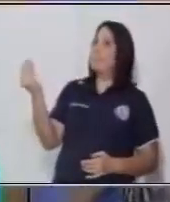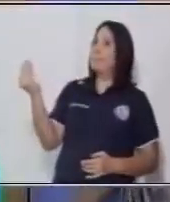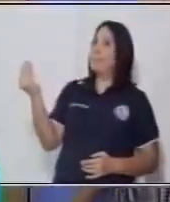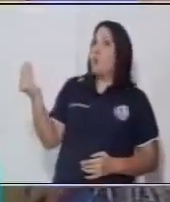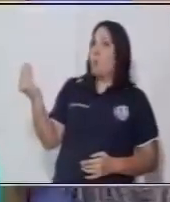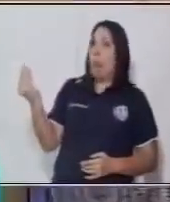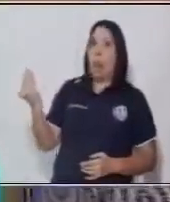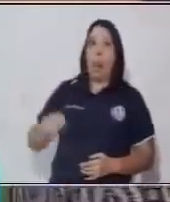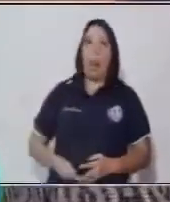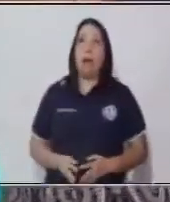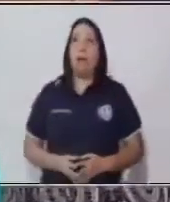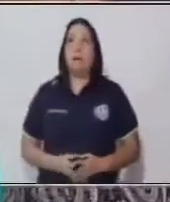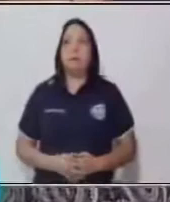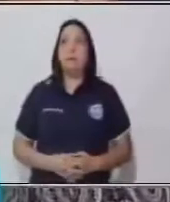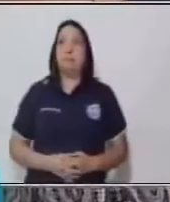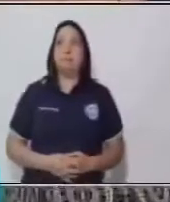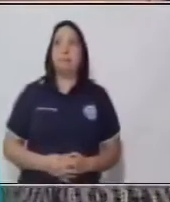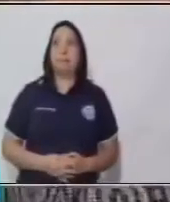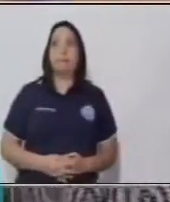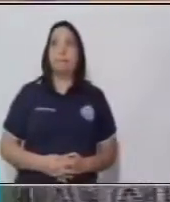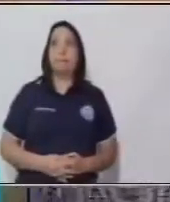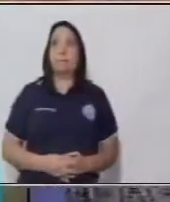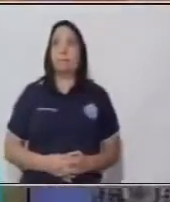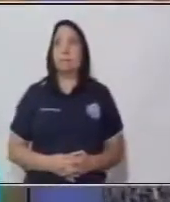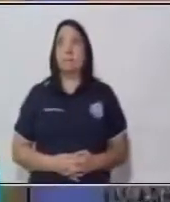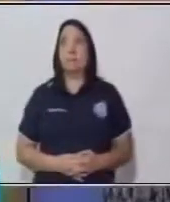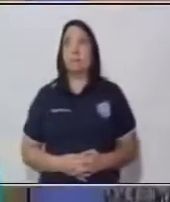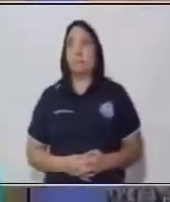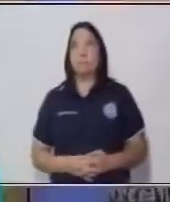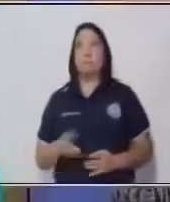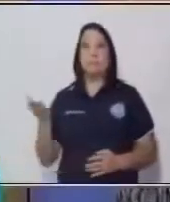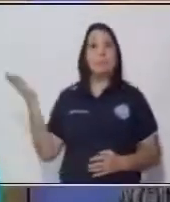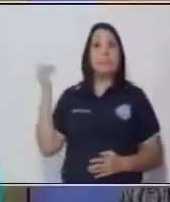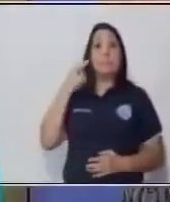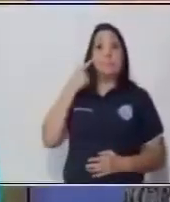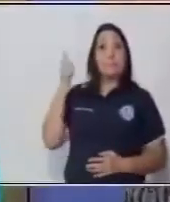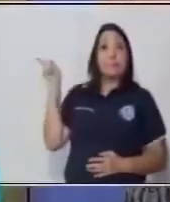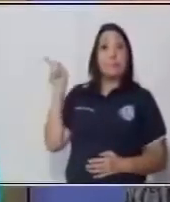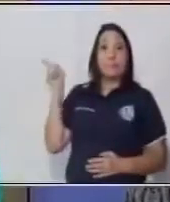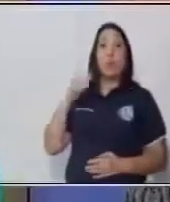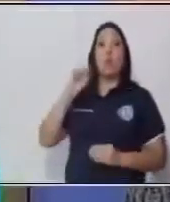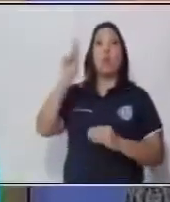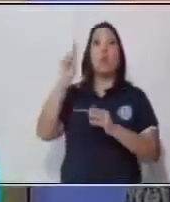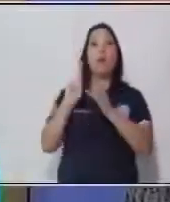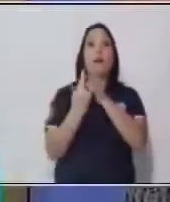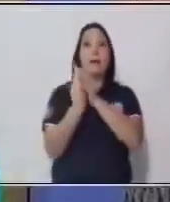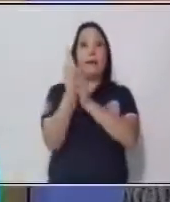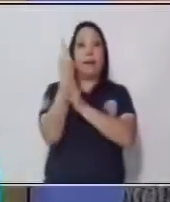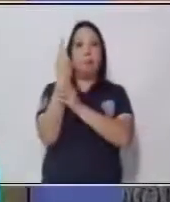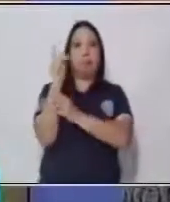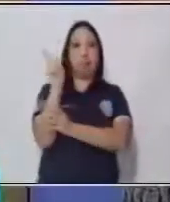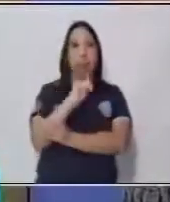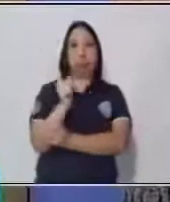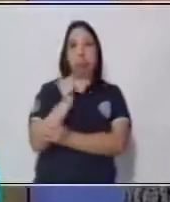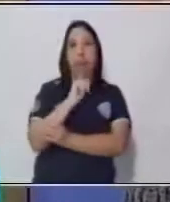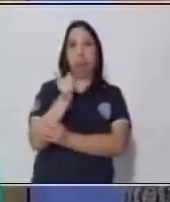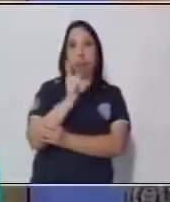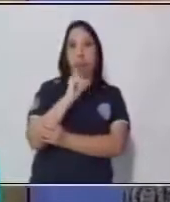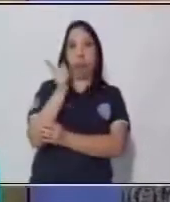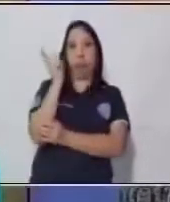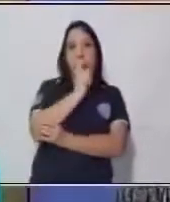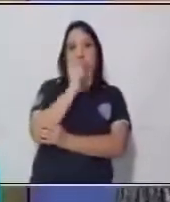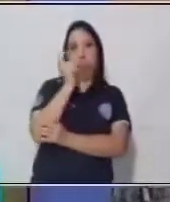encontrar. Veamos acá. ¿Qué tenemos acá? Una rosa. No es la